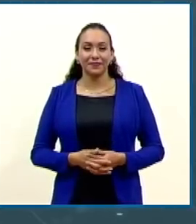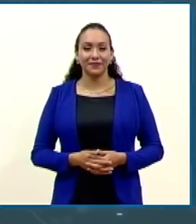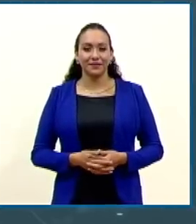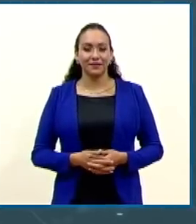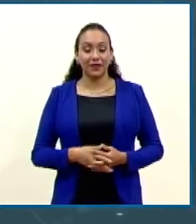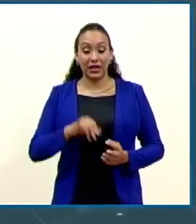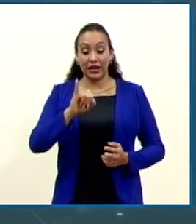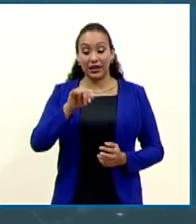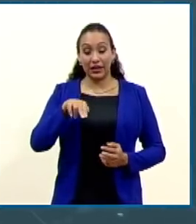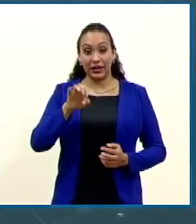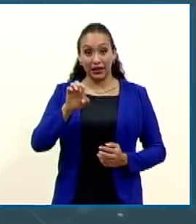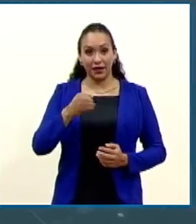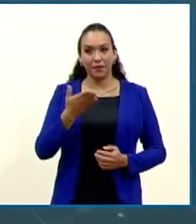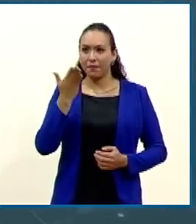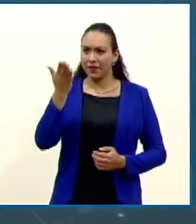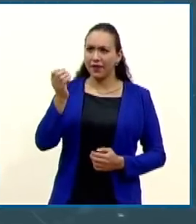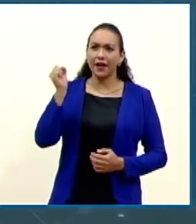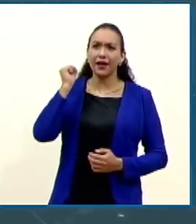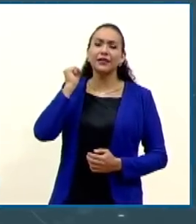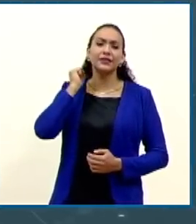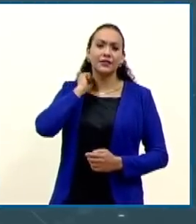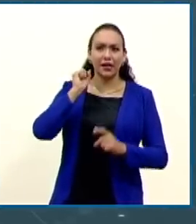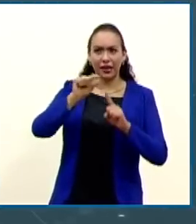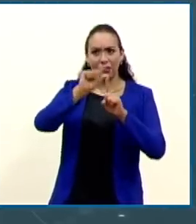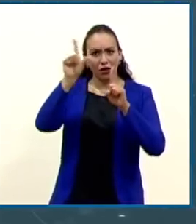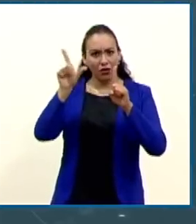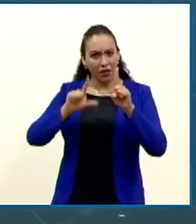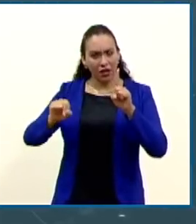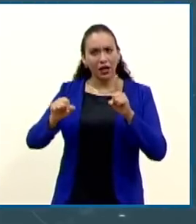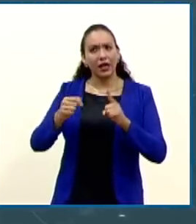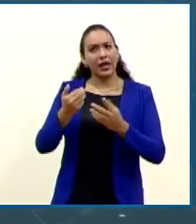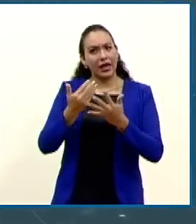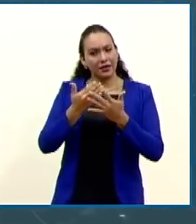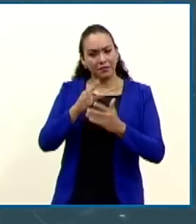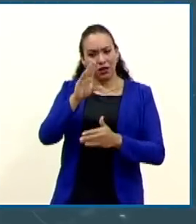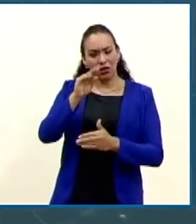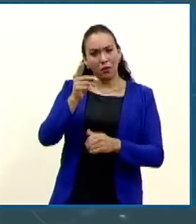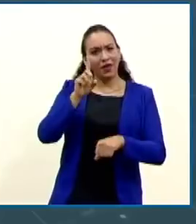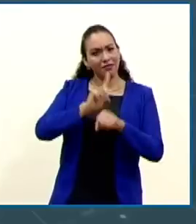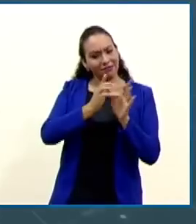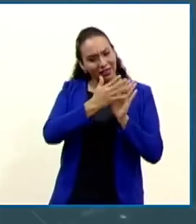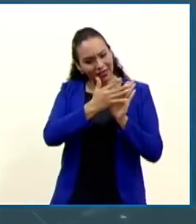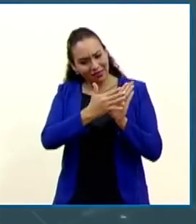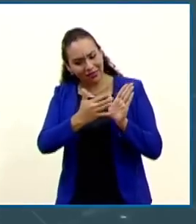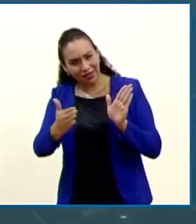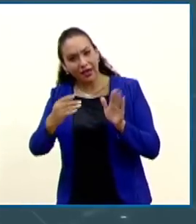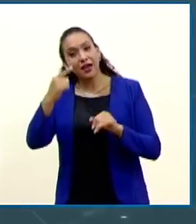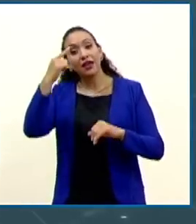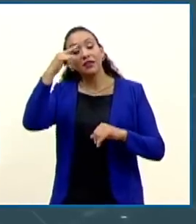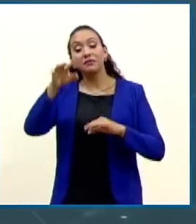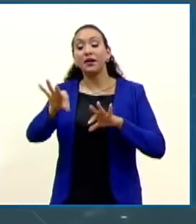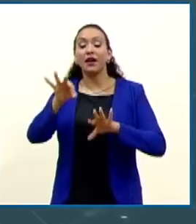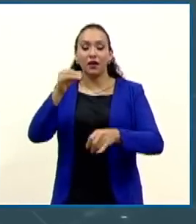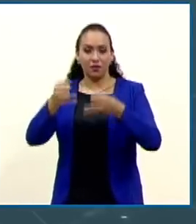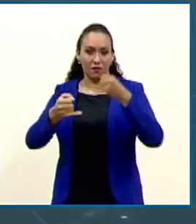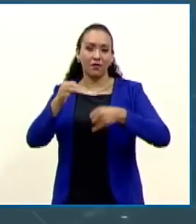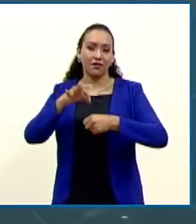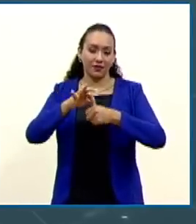El INE solicitó al Senado de la República prorrogar 90 días la elección de personas juzgadoras.